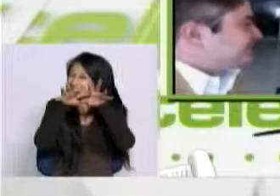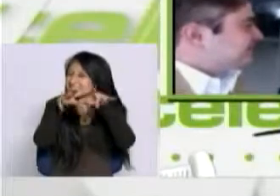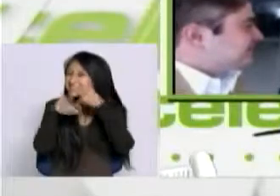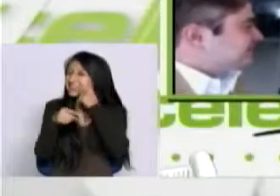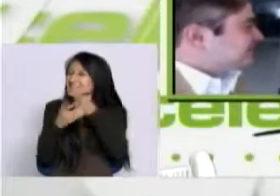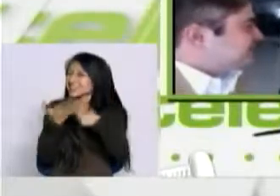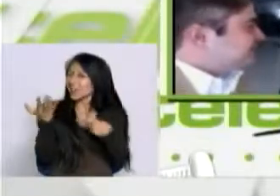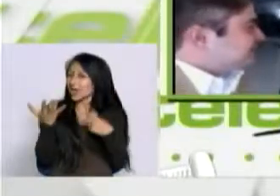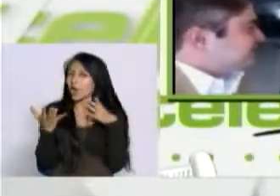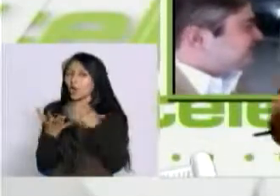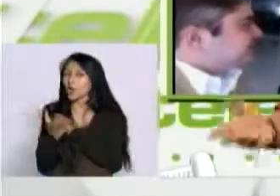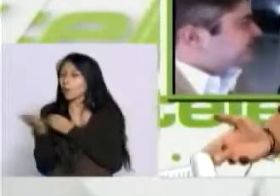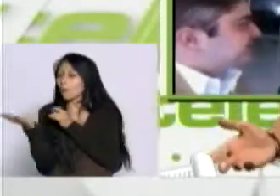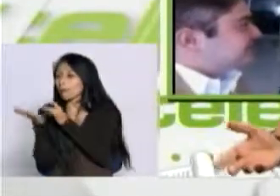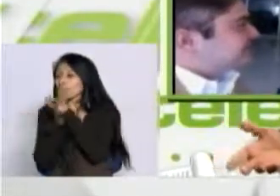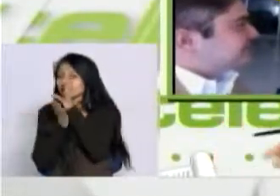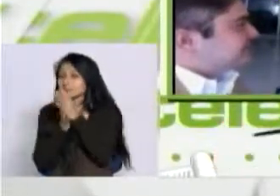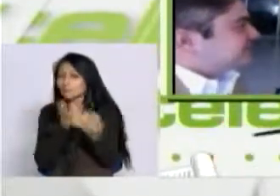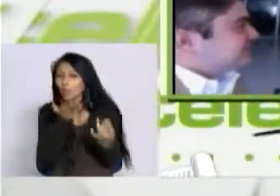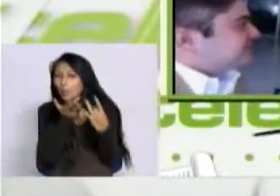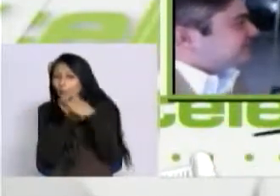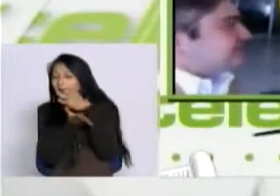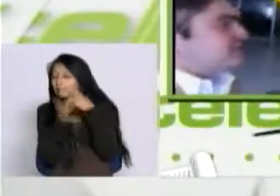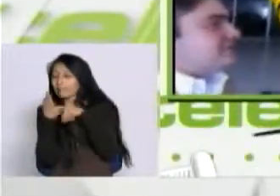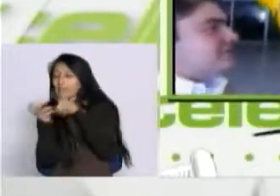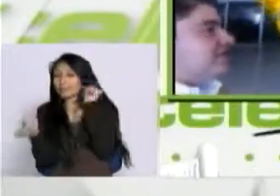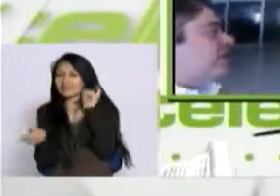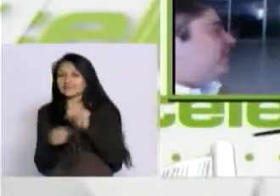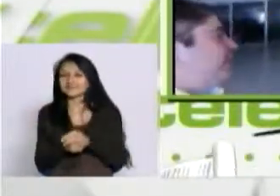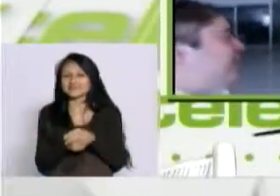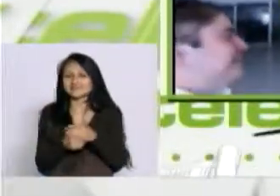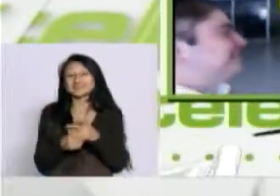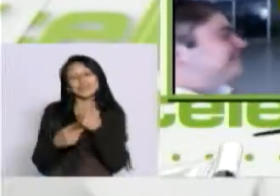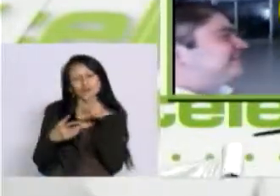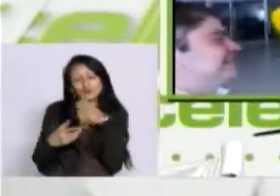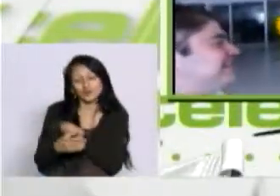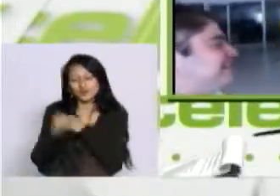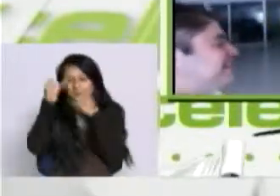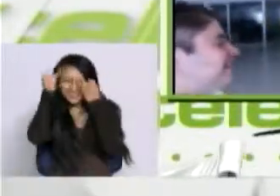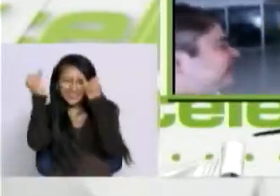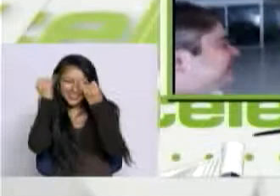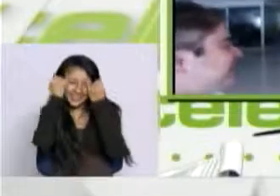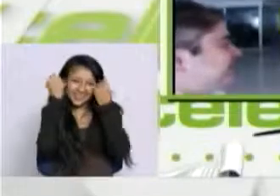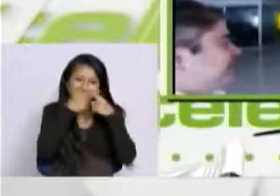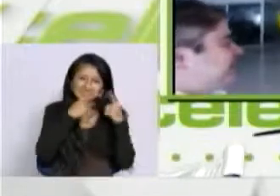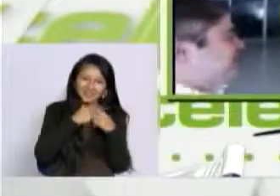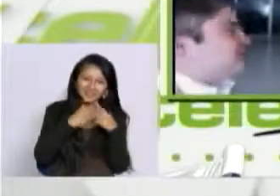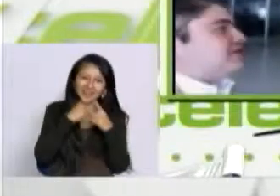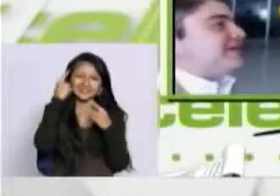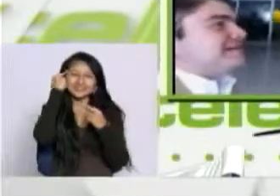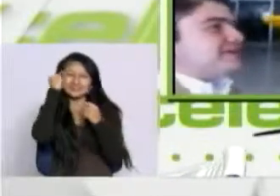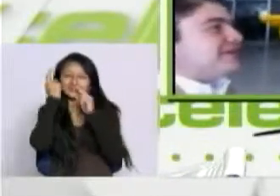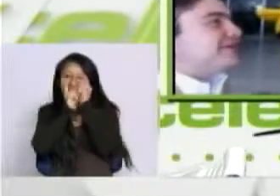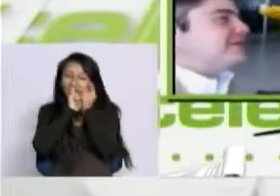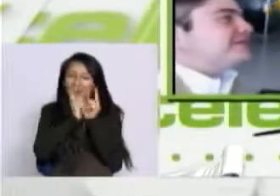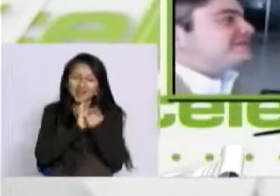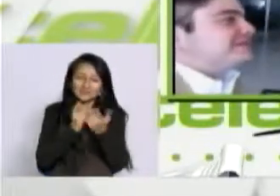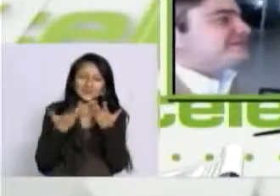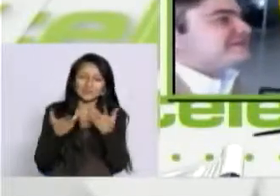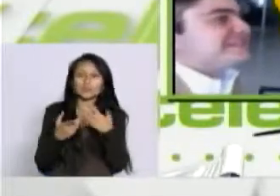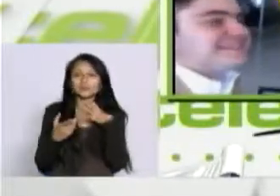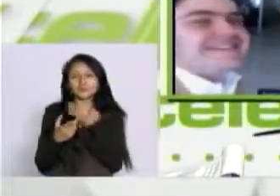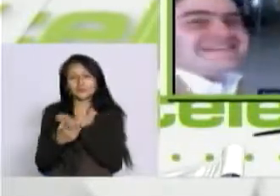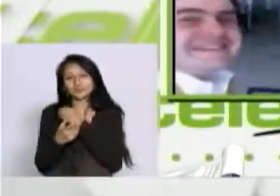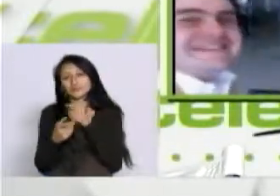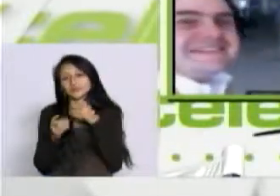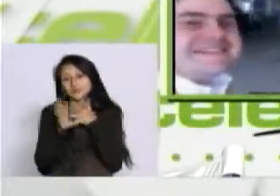este equipo como tal, que somos muy creativos todos a partir de una idea que la sacamos en poco tiempo. En